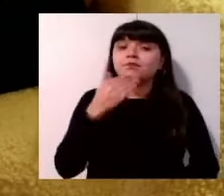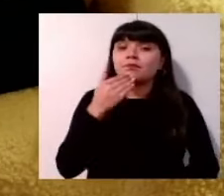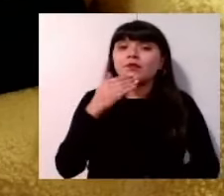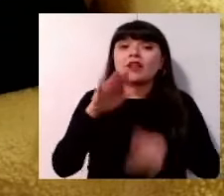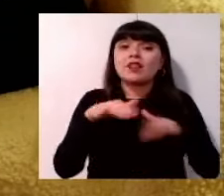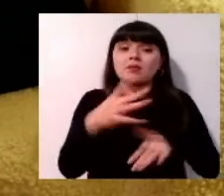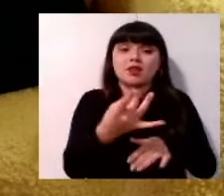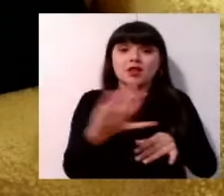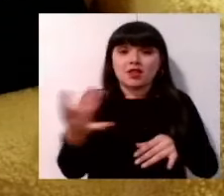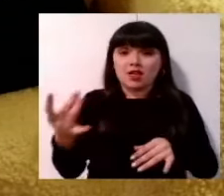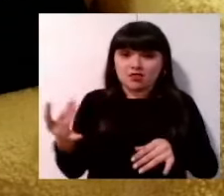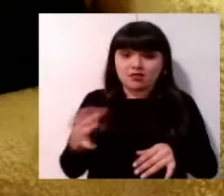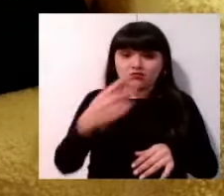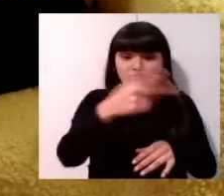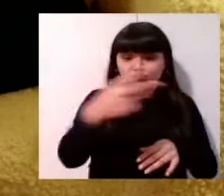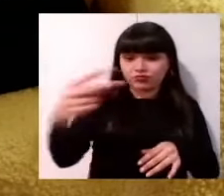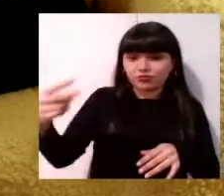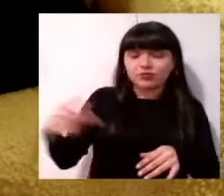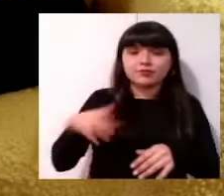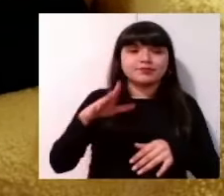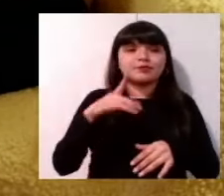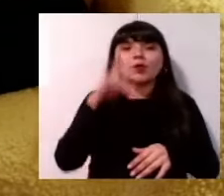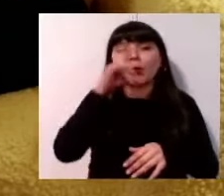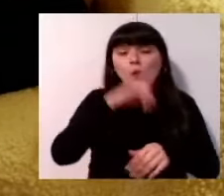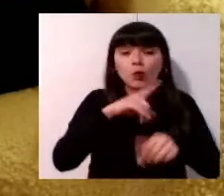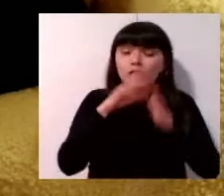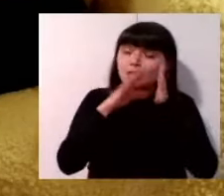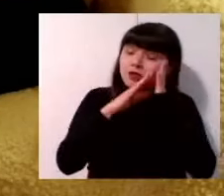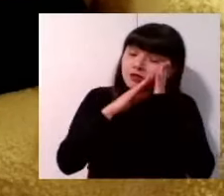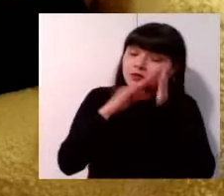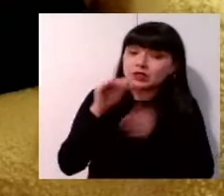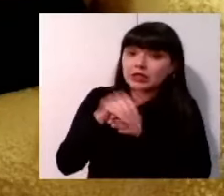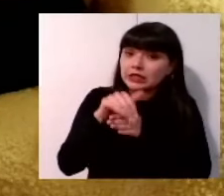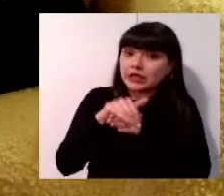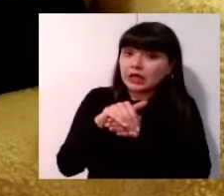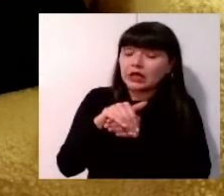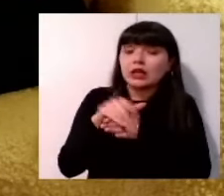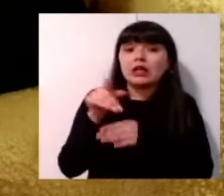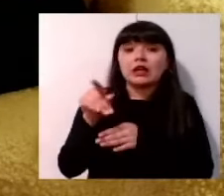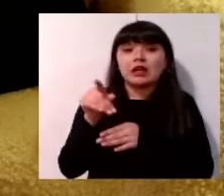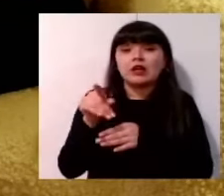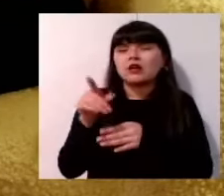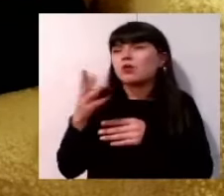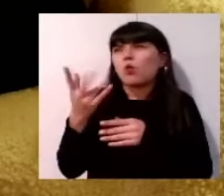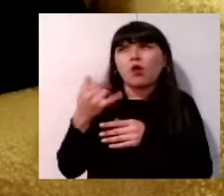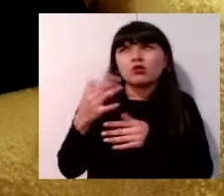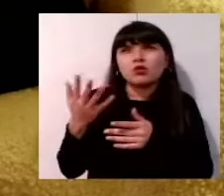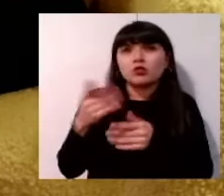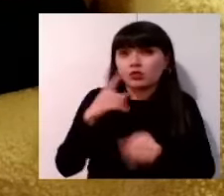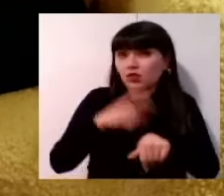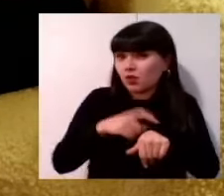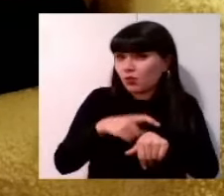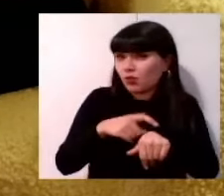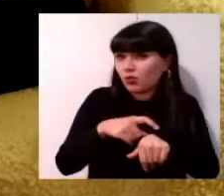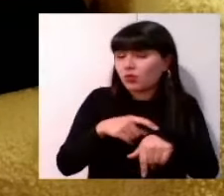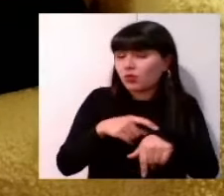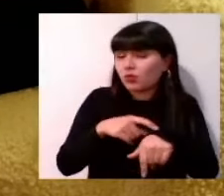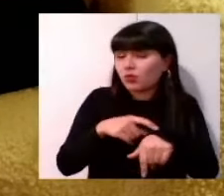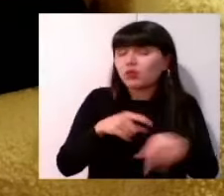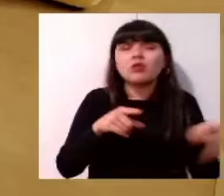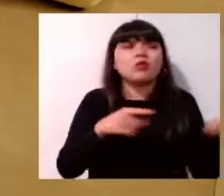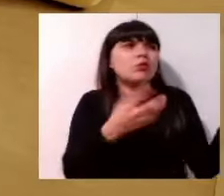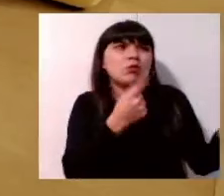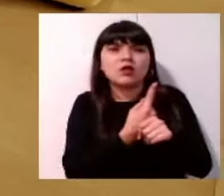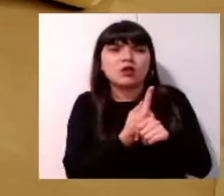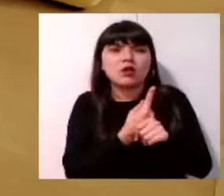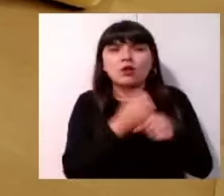hasta cuándo puede durar la última siesta, los más chiquititos. ¿Y cuánto? ¿Cuánto tiempo o hasta cuántas horas hasta puede durar una siesta?